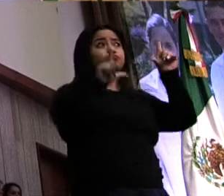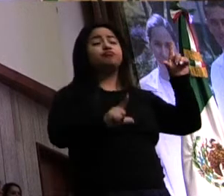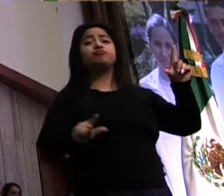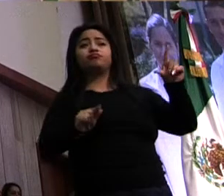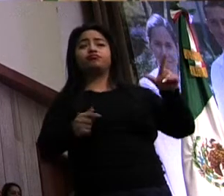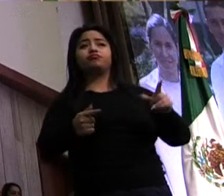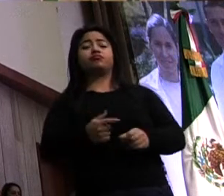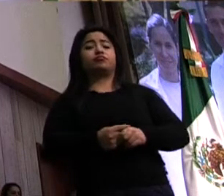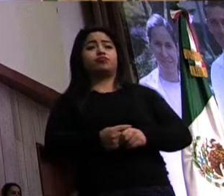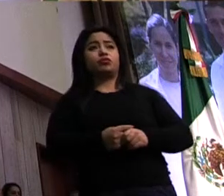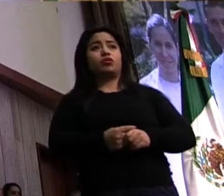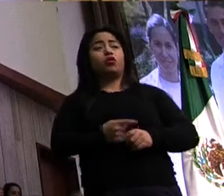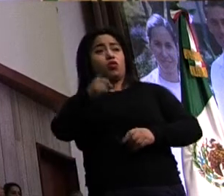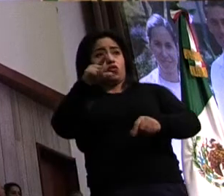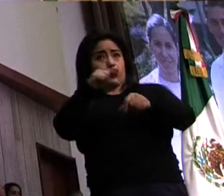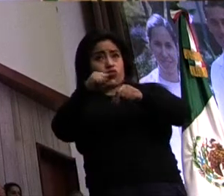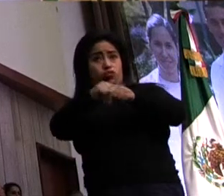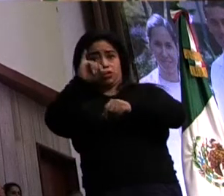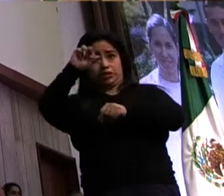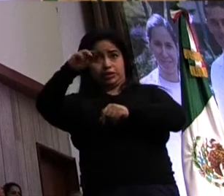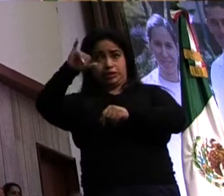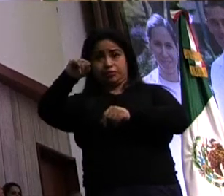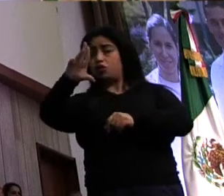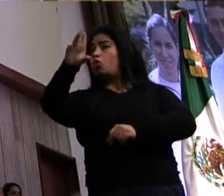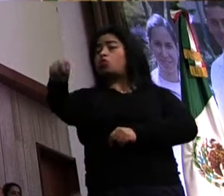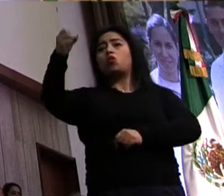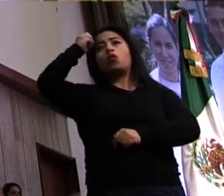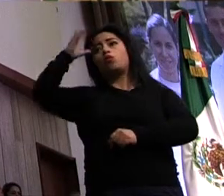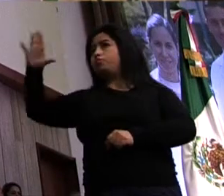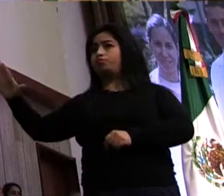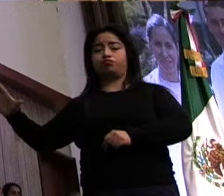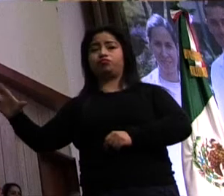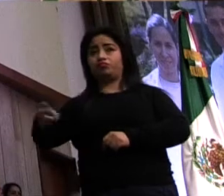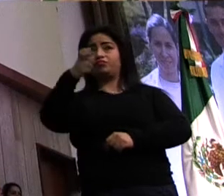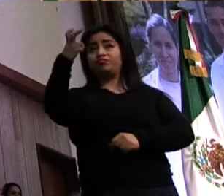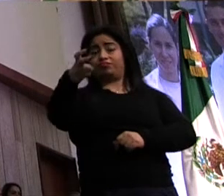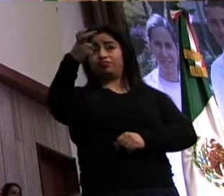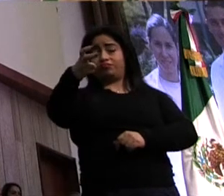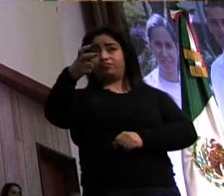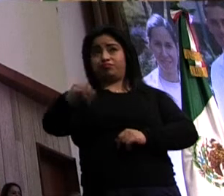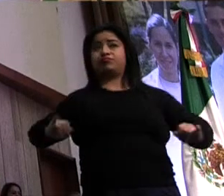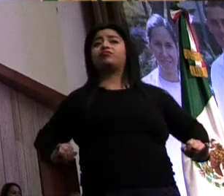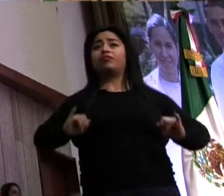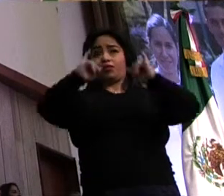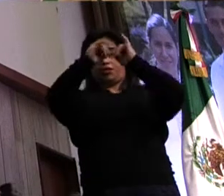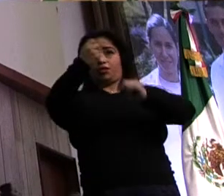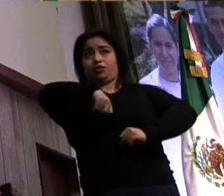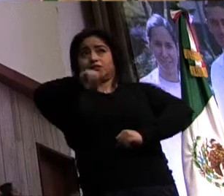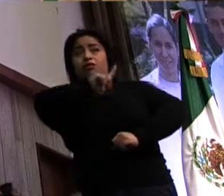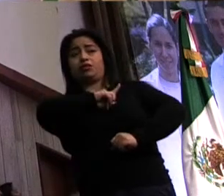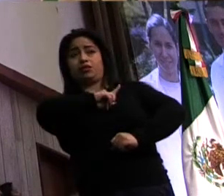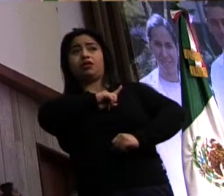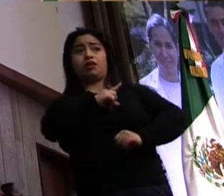un médico del IMSS no lo puede eludir. Es la única institución de salud